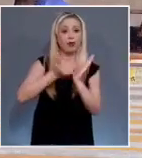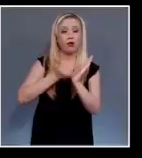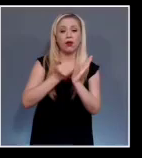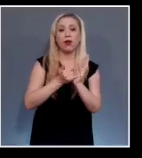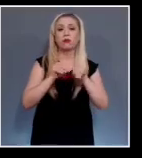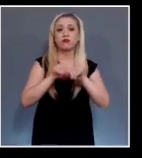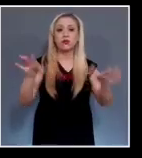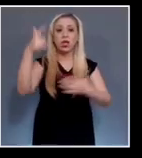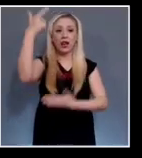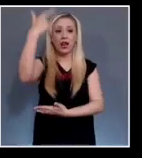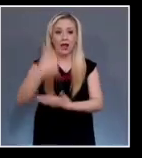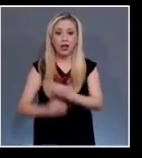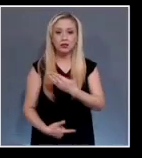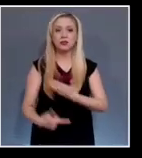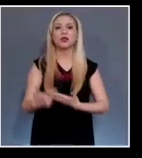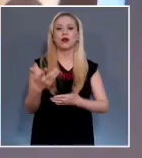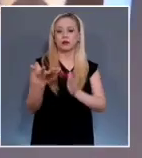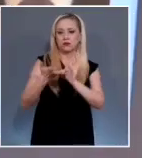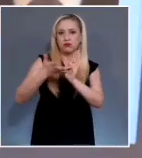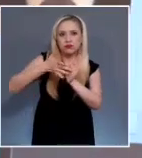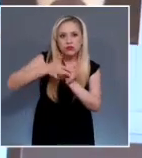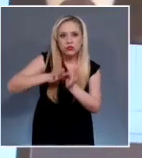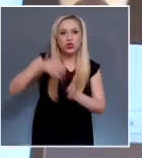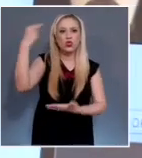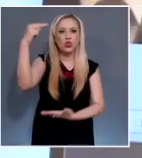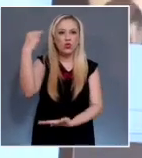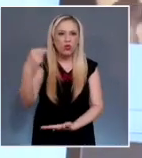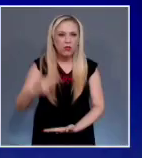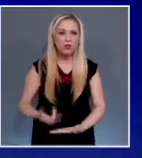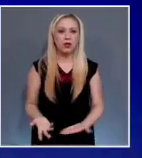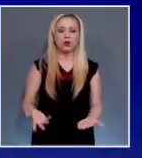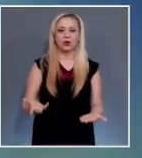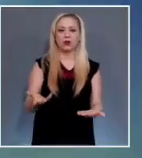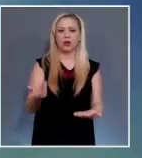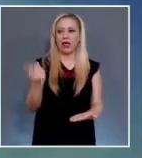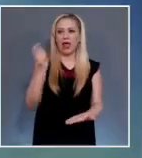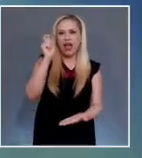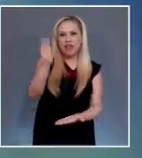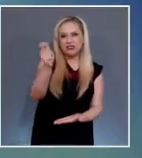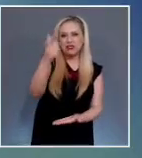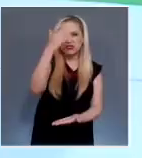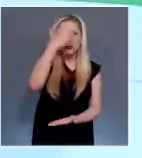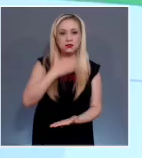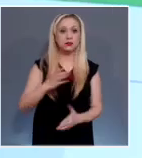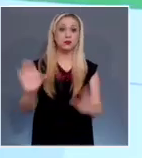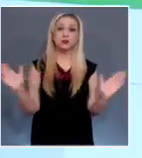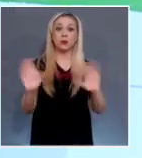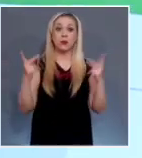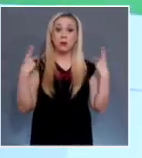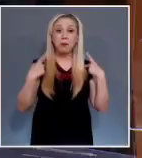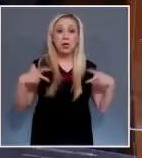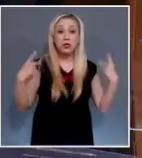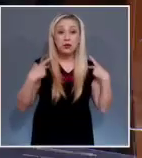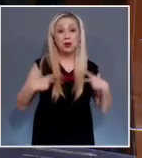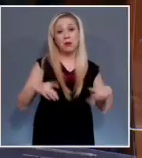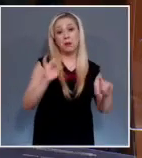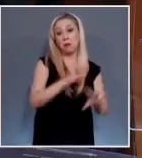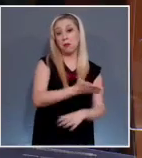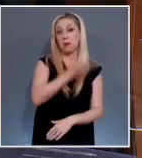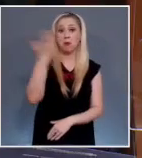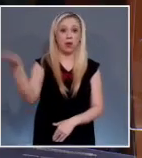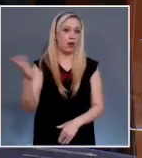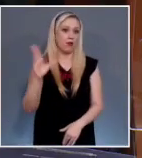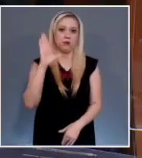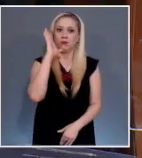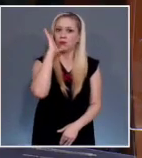biométricos para dar el servicio de verificación de identidad de usuarios a cualquier persona que lo solicitara. Este servicio